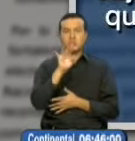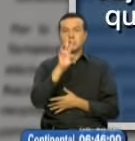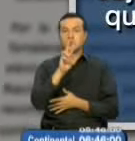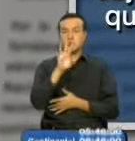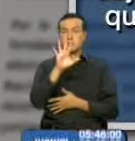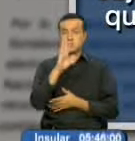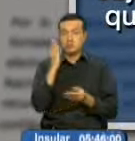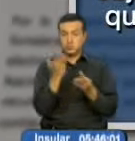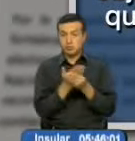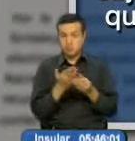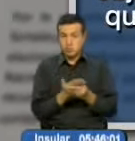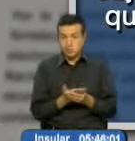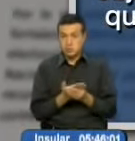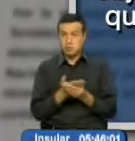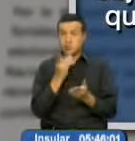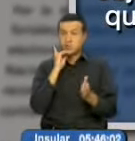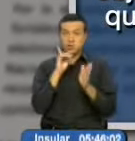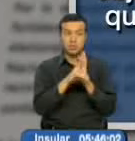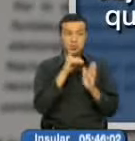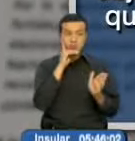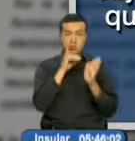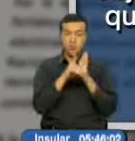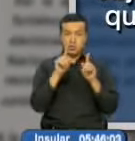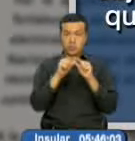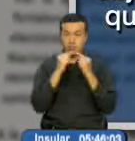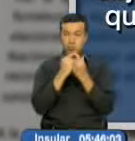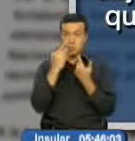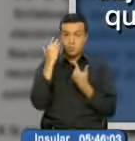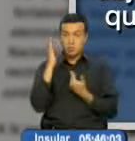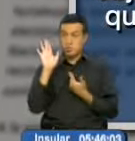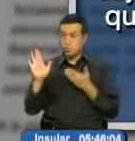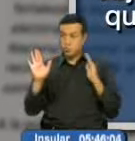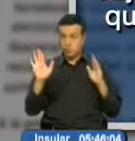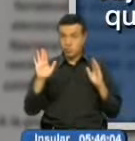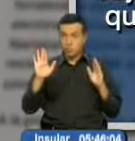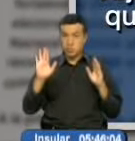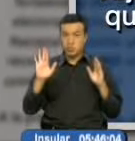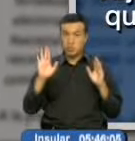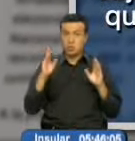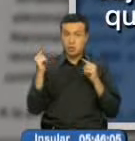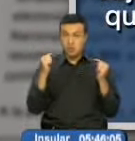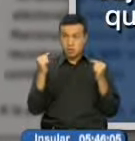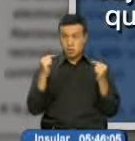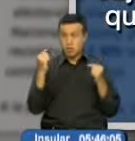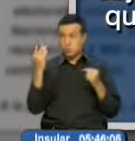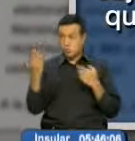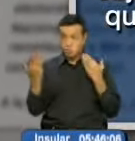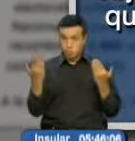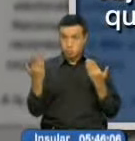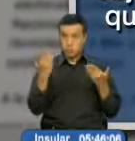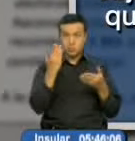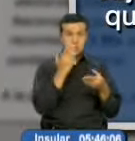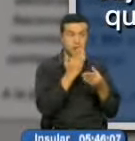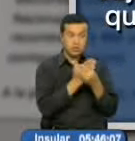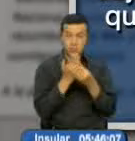actas presentadas a objeción por los partidos políticos que participaron en la contienda electoral.